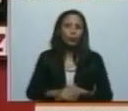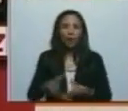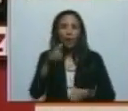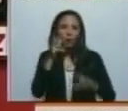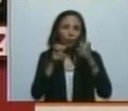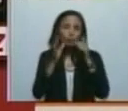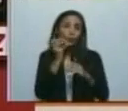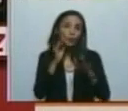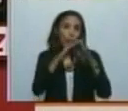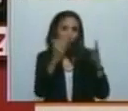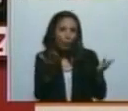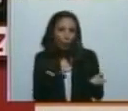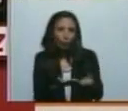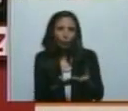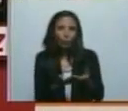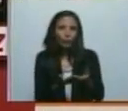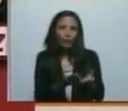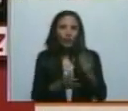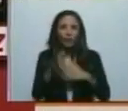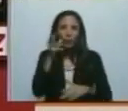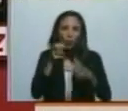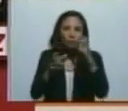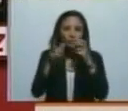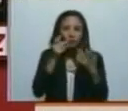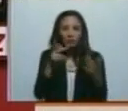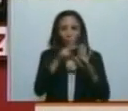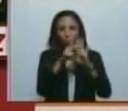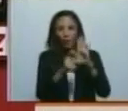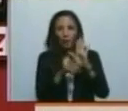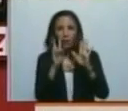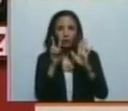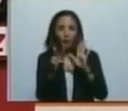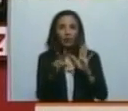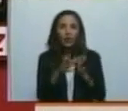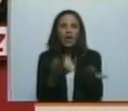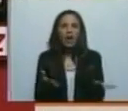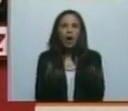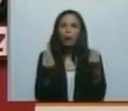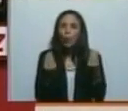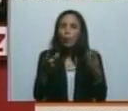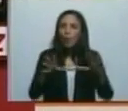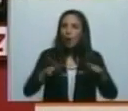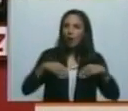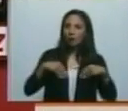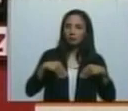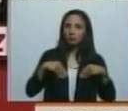escuchan, qué país del mundo acepta eso?